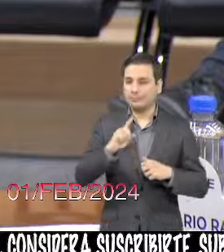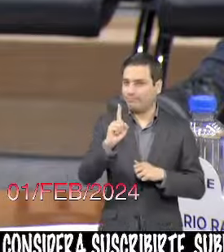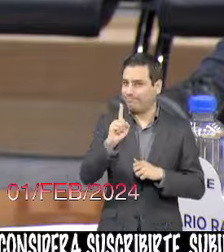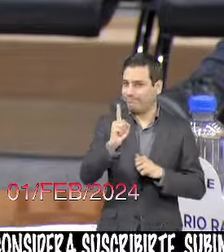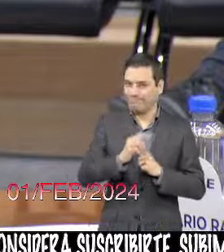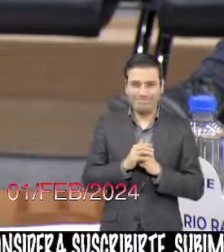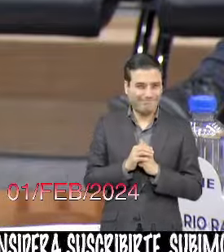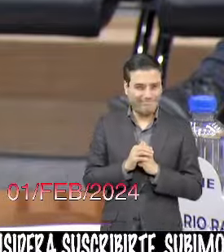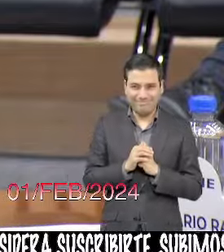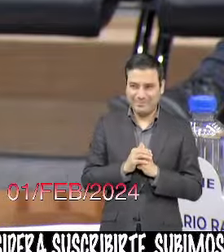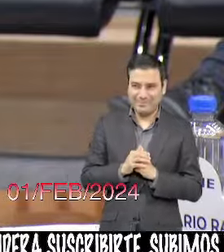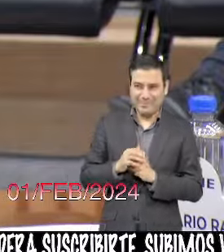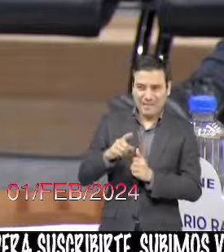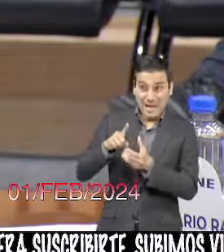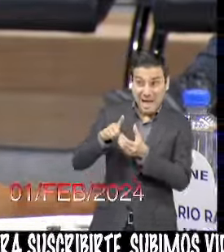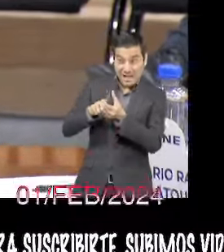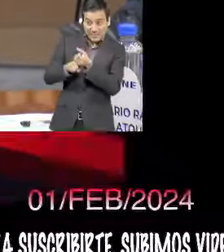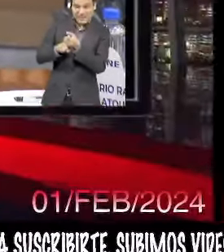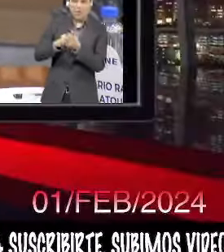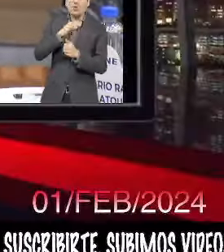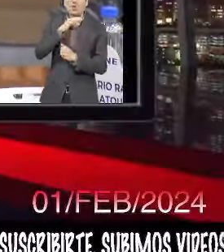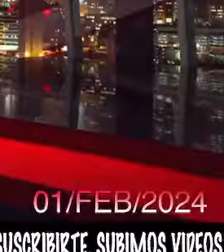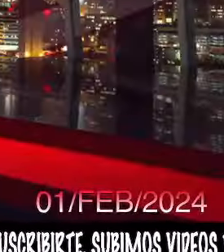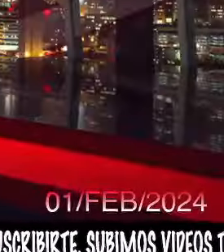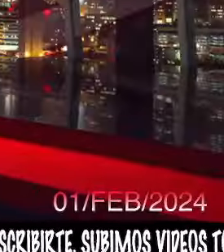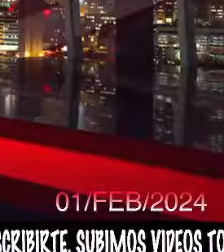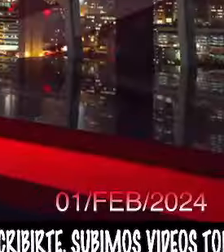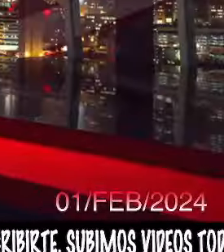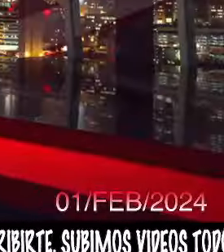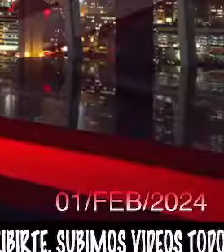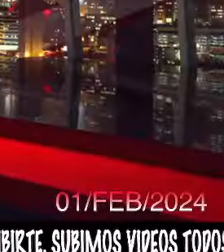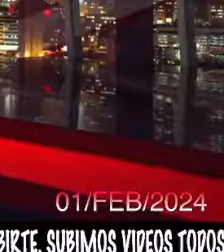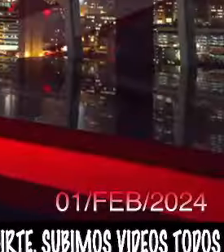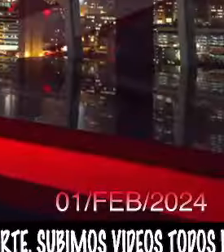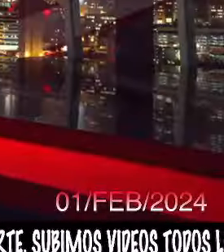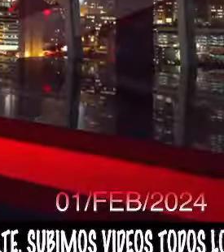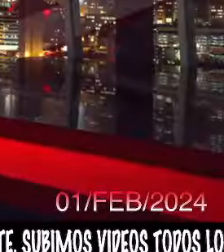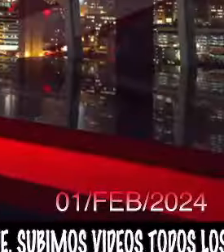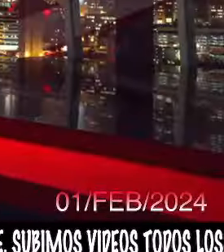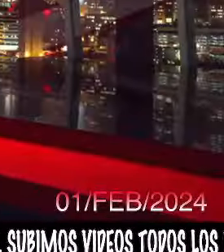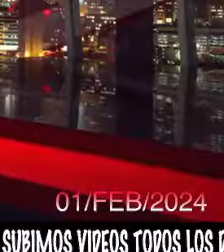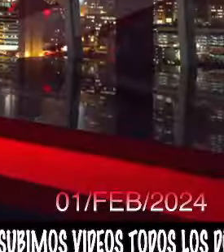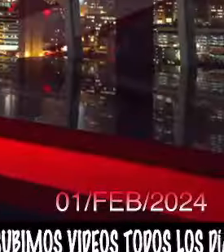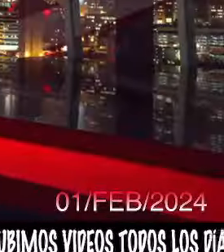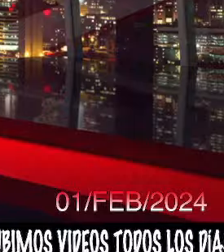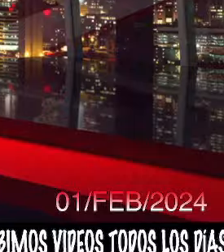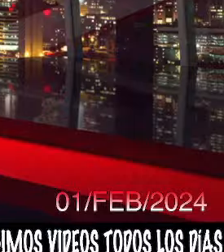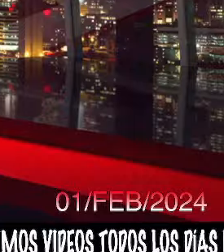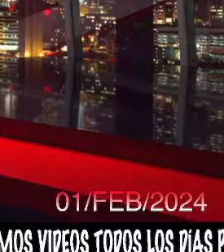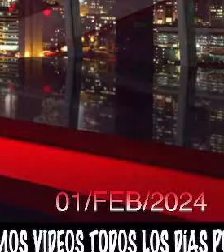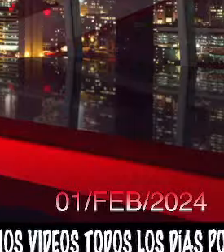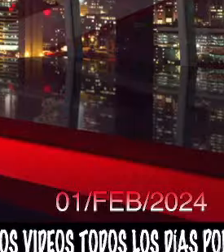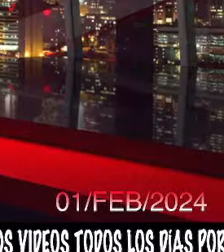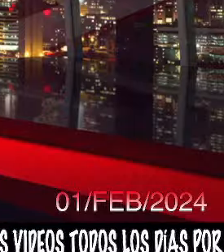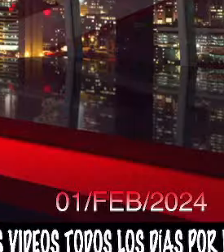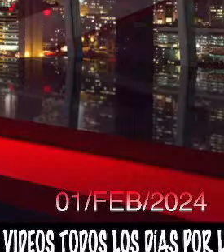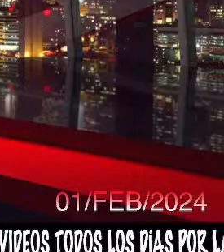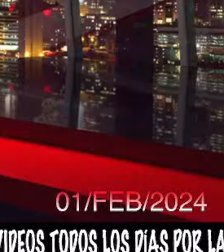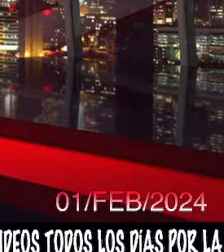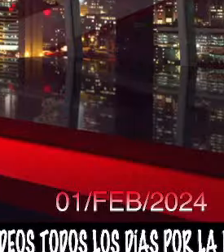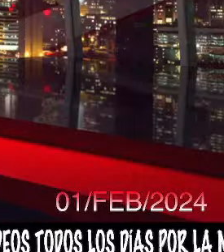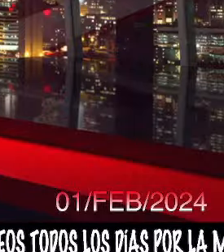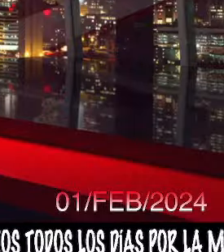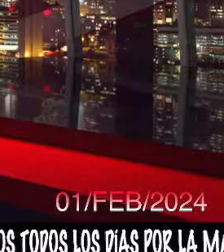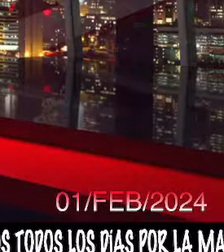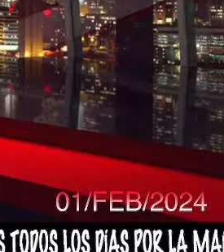sus múltiples y cuantiosas corruptelas. Bueno, los caprichos de este gobierno... Es parte de lo que dijo este señor, criticando